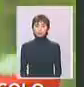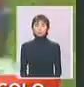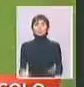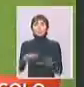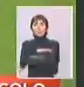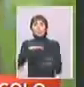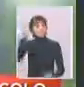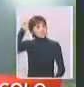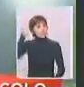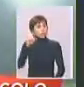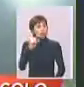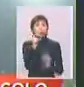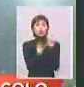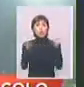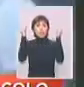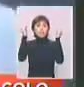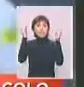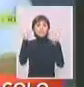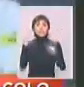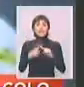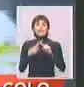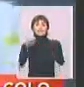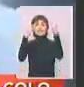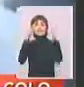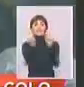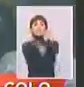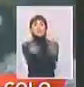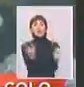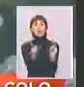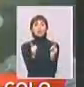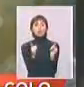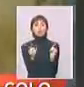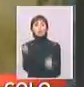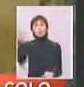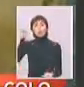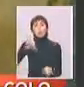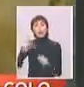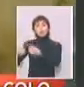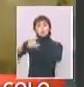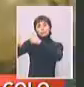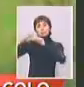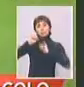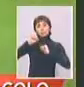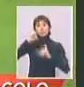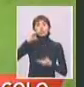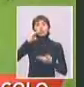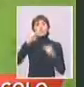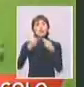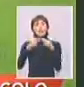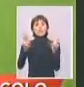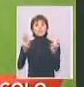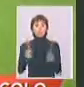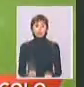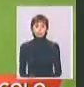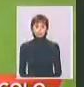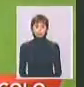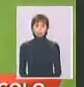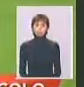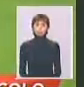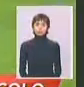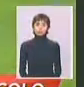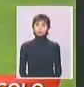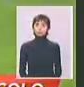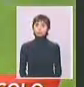Crisis en Colo-Colo, hinchas exigen revisión del plantel tras desastrosa derrota en Copa Libertadores. Cabrera